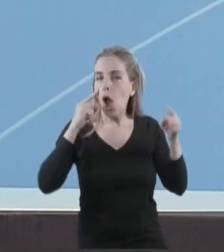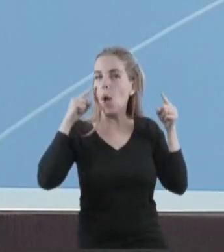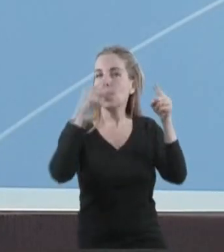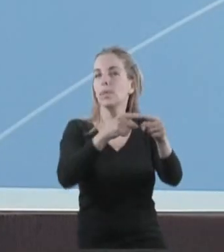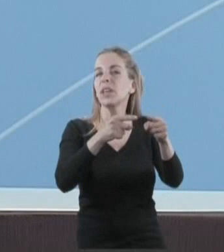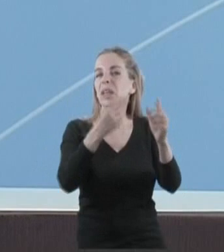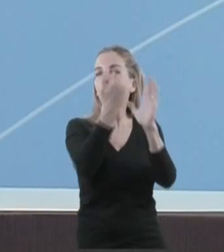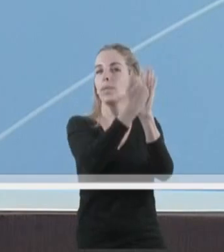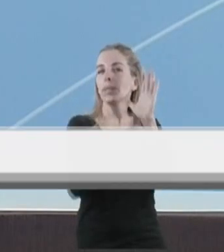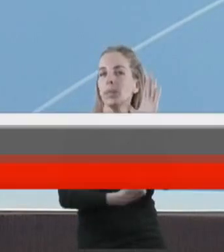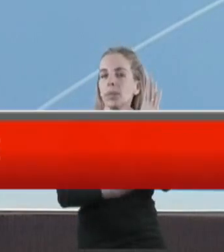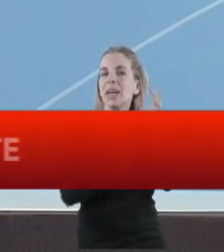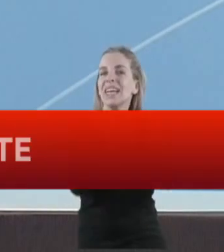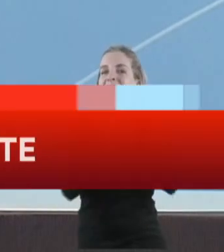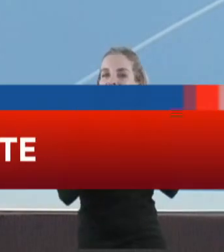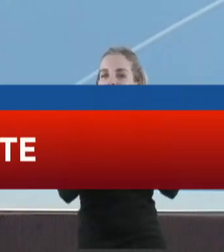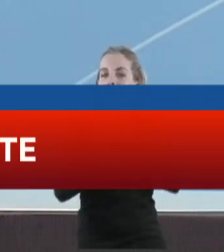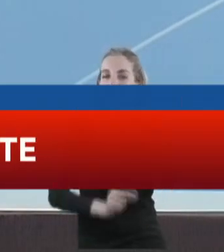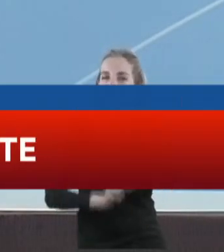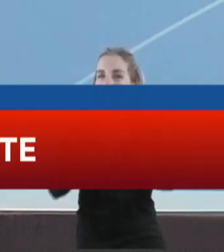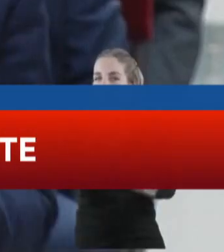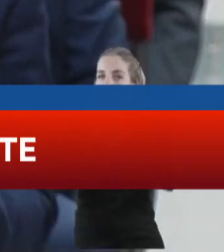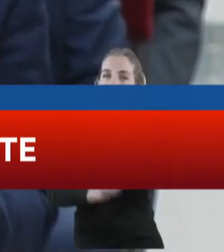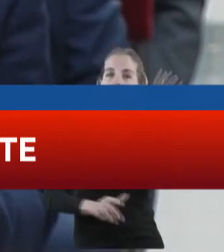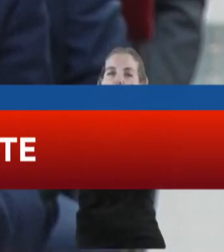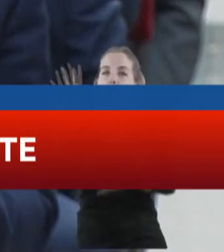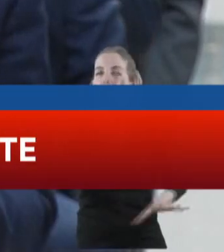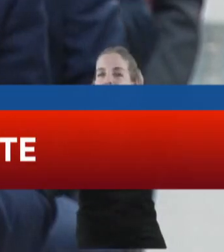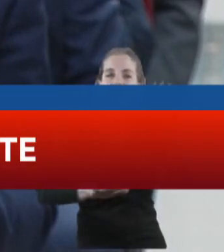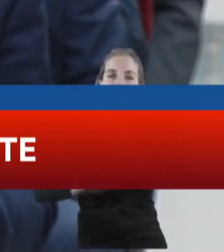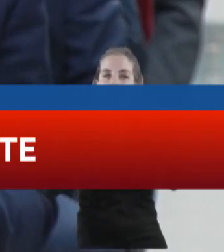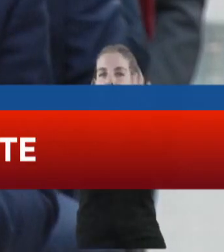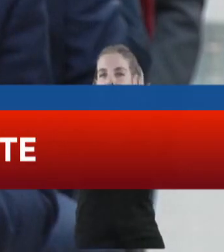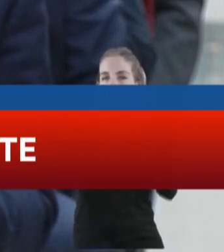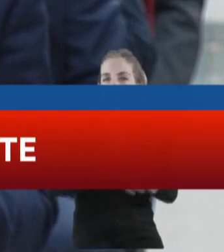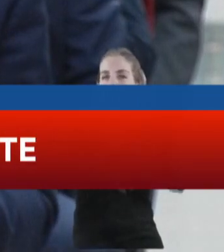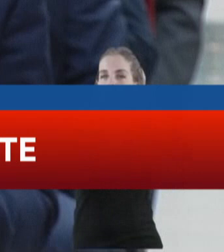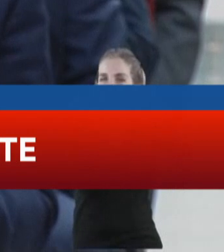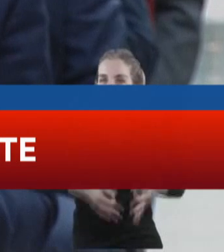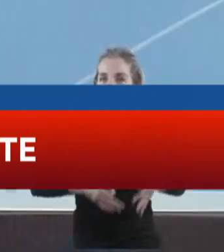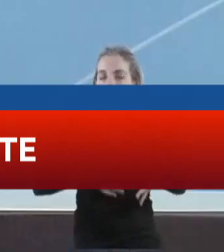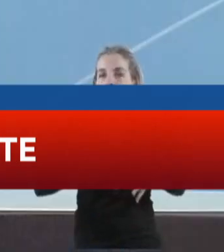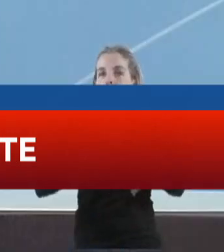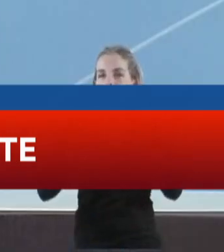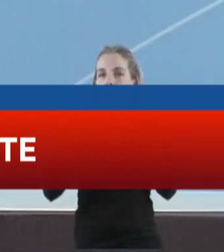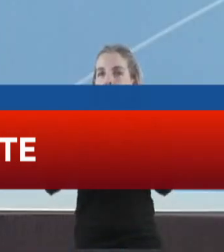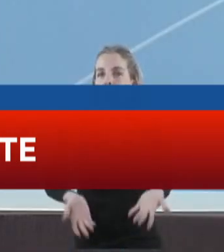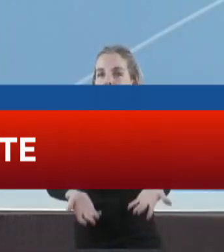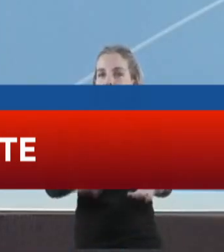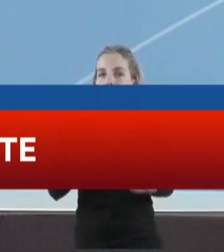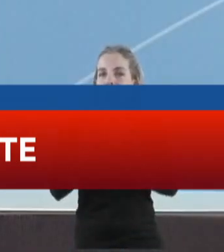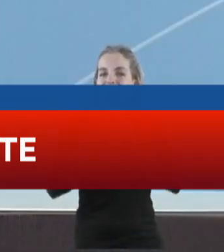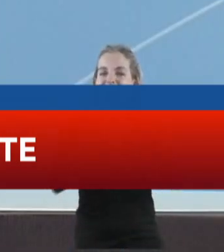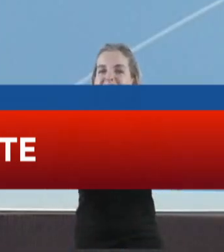ir diseñando reglas de juego que permitan el desarrollo de los sectores que